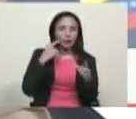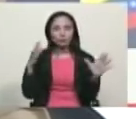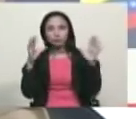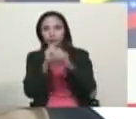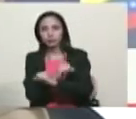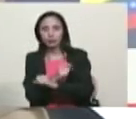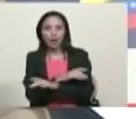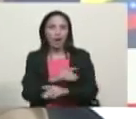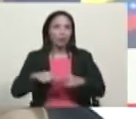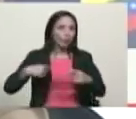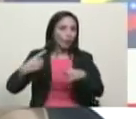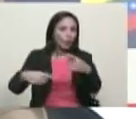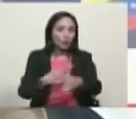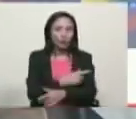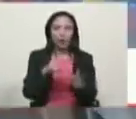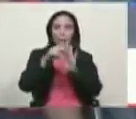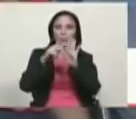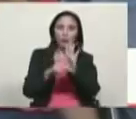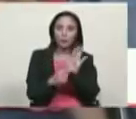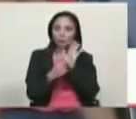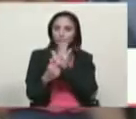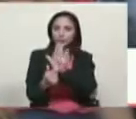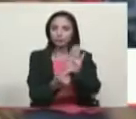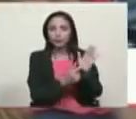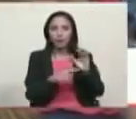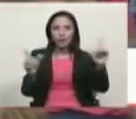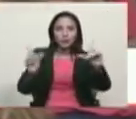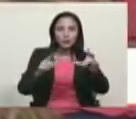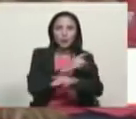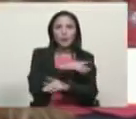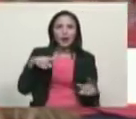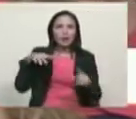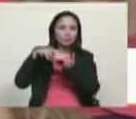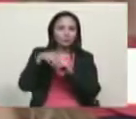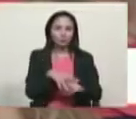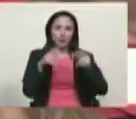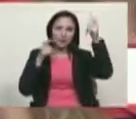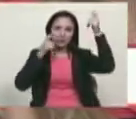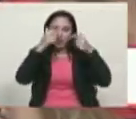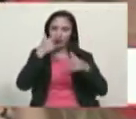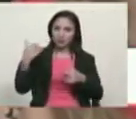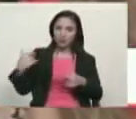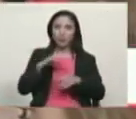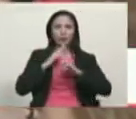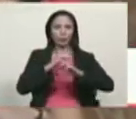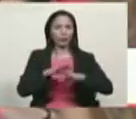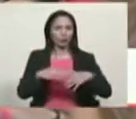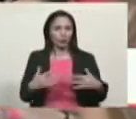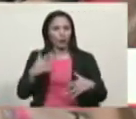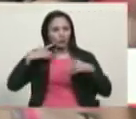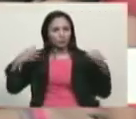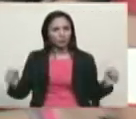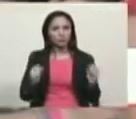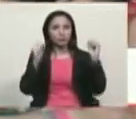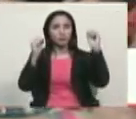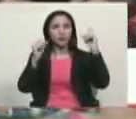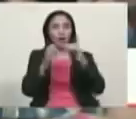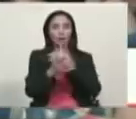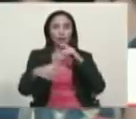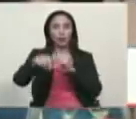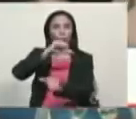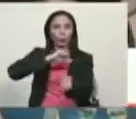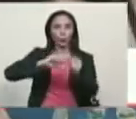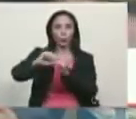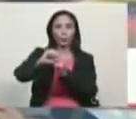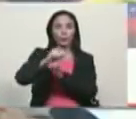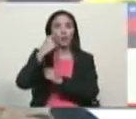oscurecía, la programación de todas las televisoras era para derrocar a Hugo Chávez. ¿Y cuál fue el resultado? Se le revirtió.